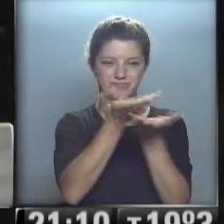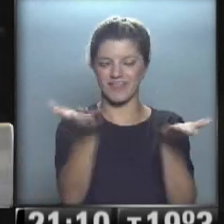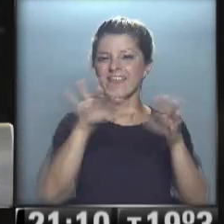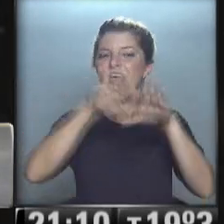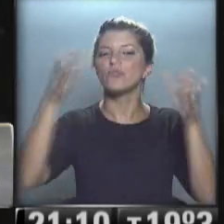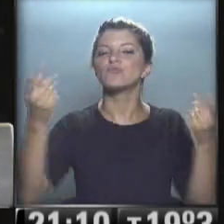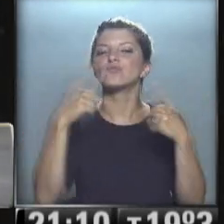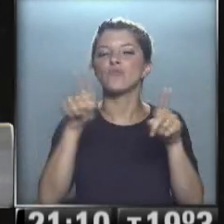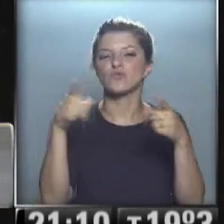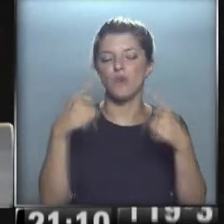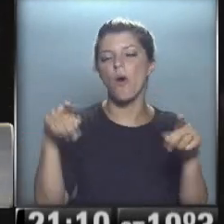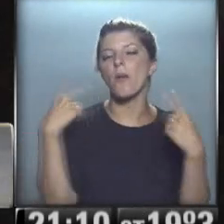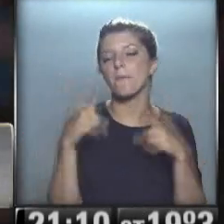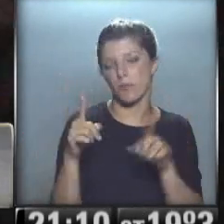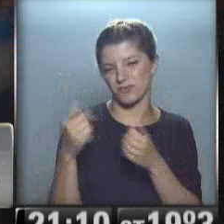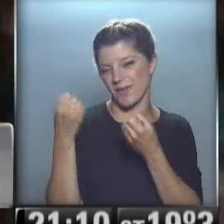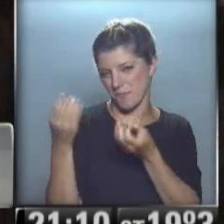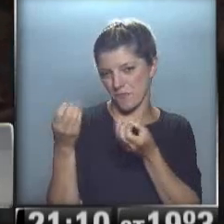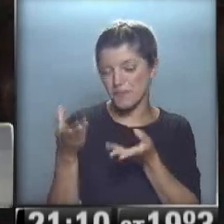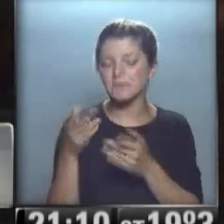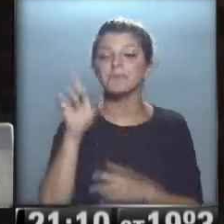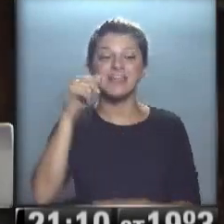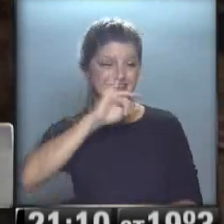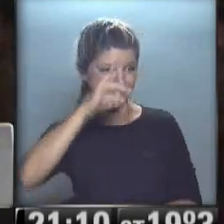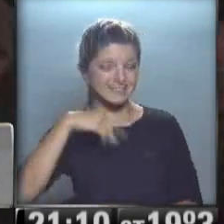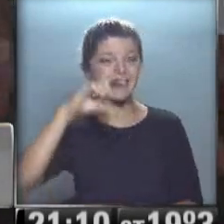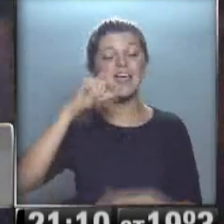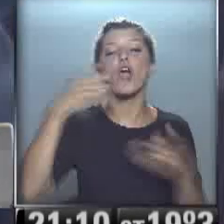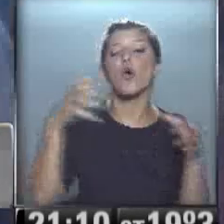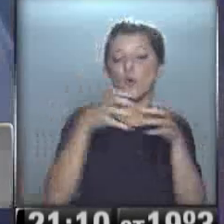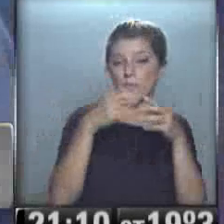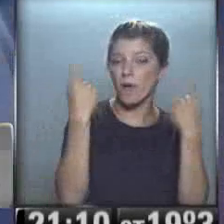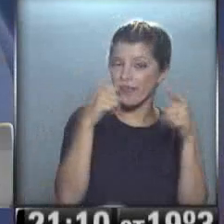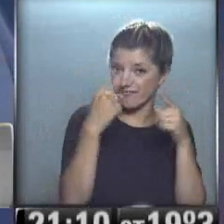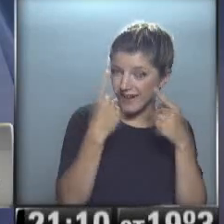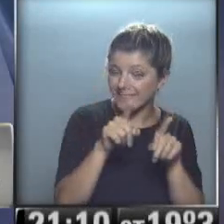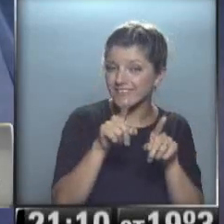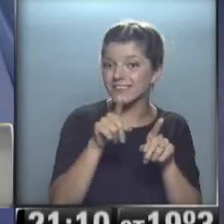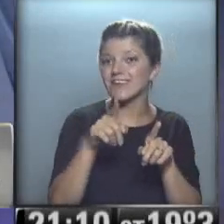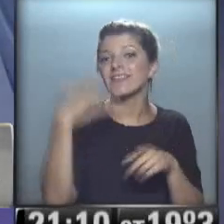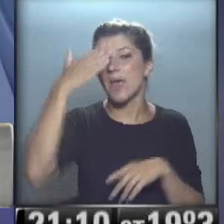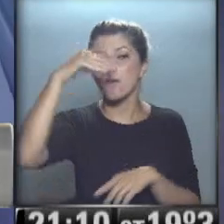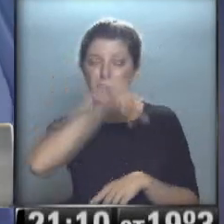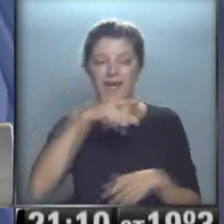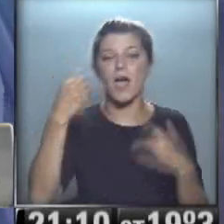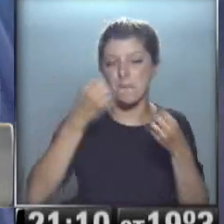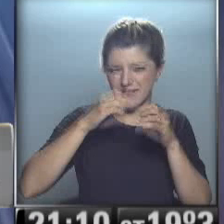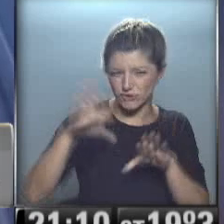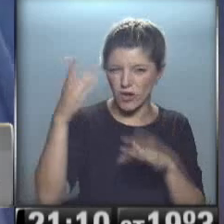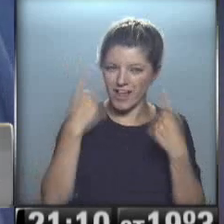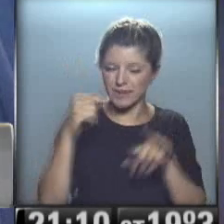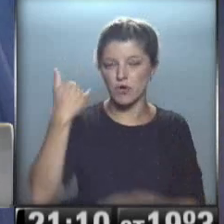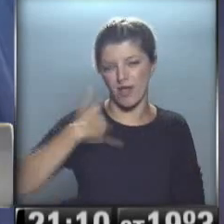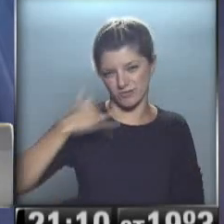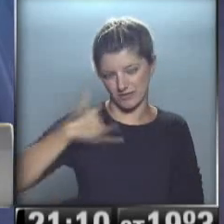recién compartíamos, Silvia. Exactamente, con Choque Urbano, con los Granaderos, que le dieron comienzo junto al himno nacional, la agrupación